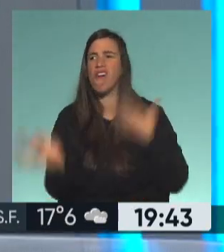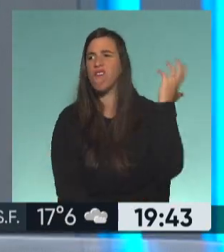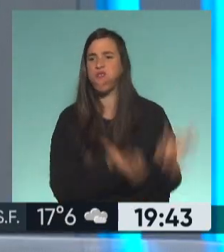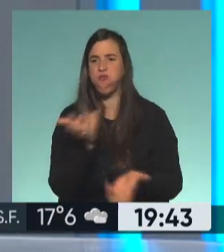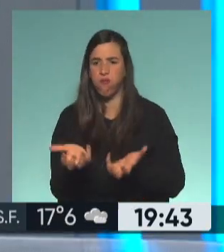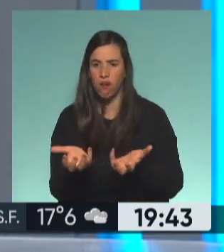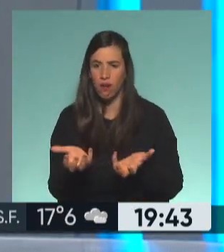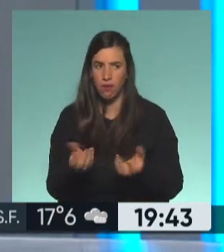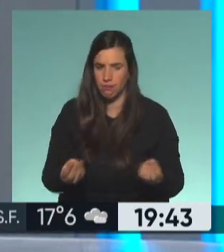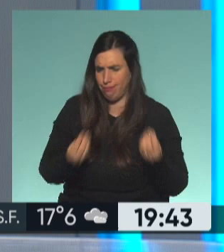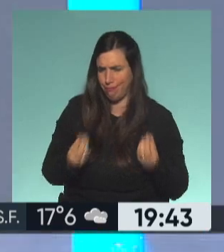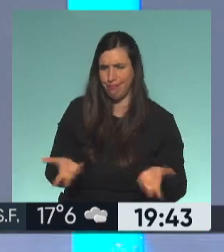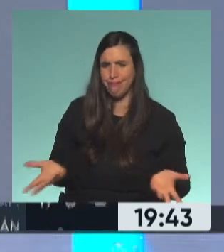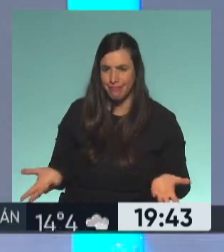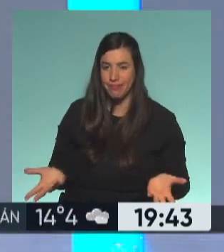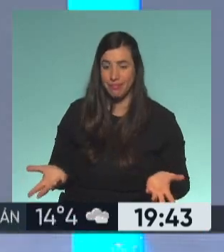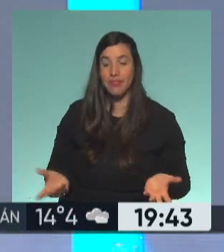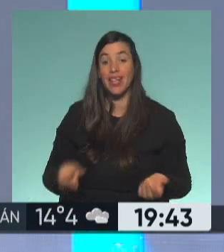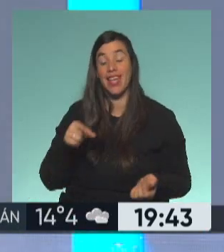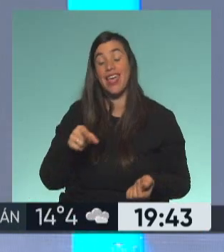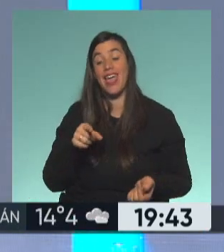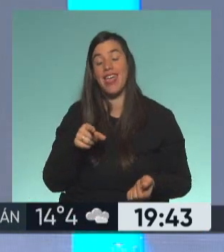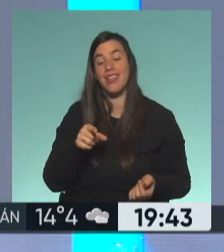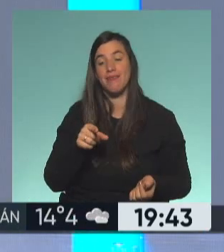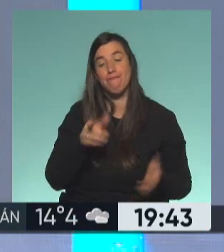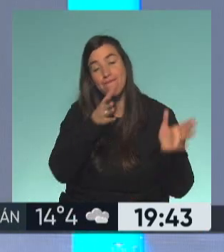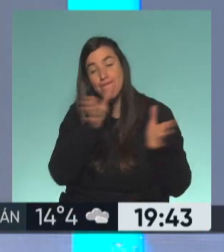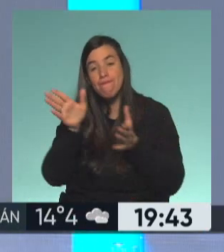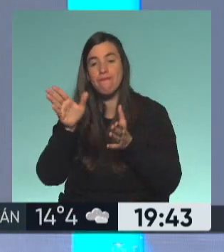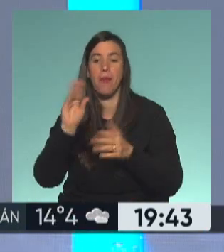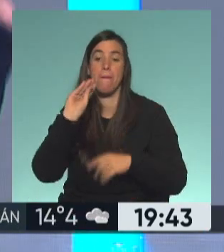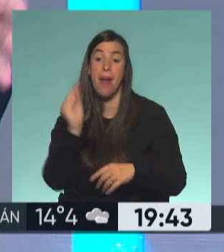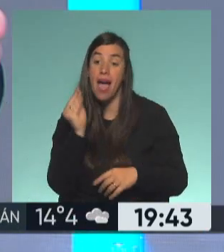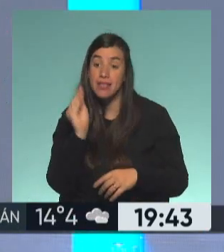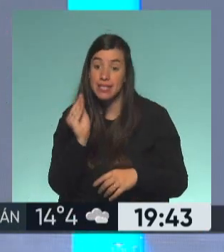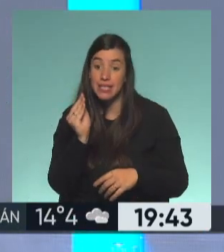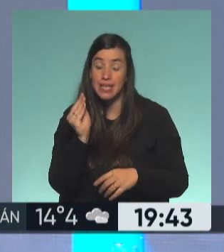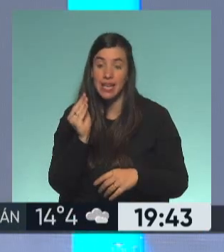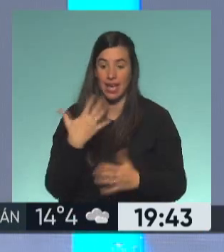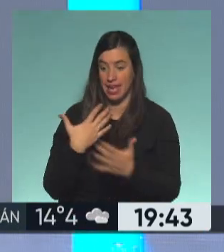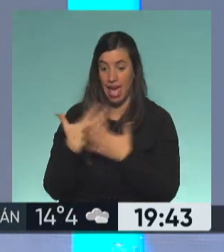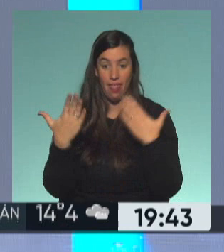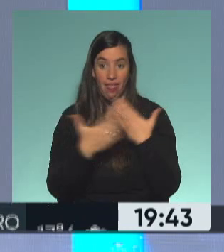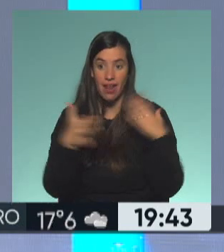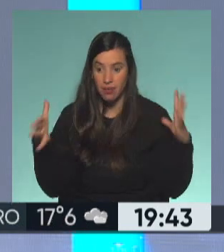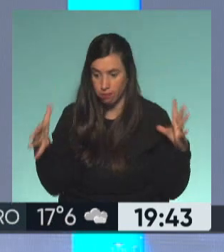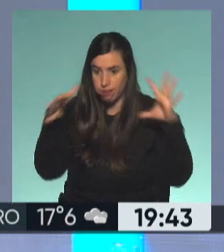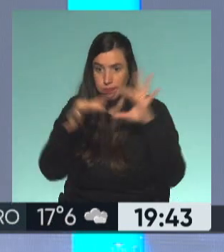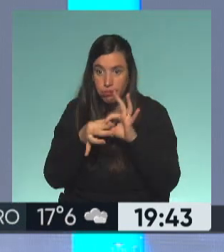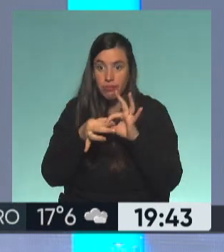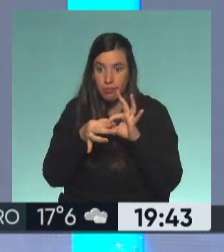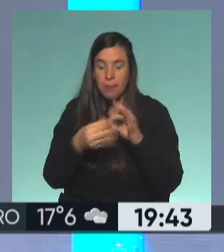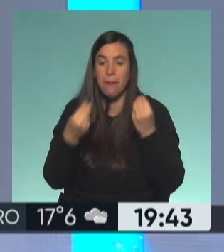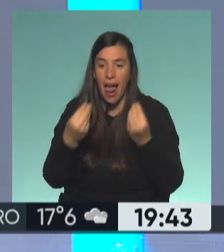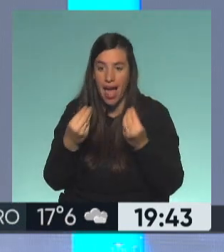todo hacia la derecha, porque entonces lo que tenés, que es Brasil, es que tenés que unir a la izquierda y a la derecha, todos juntos para